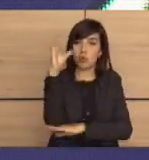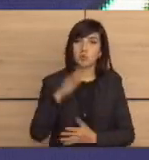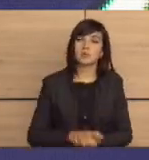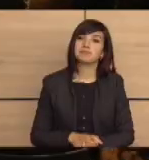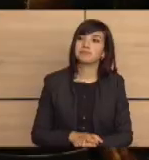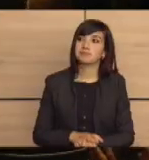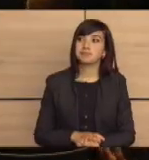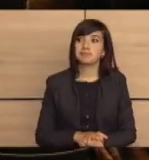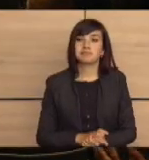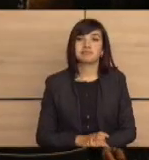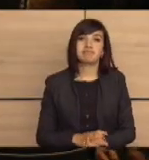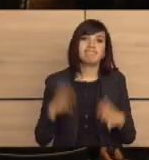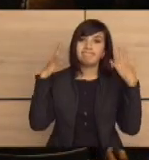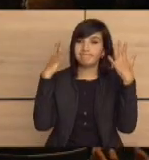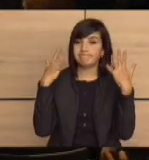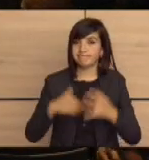recomendaciones como maestra.